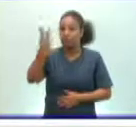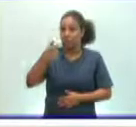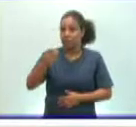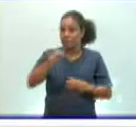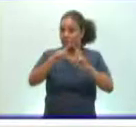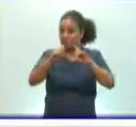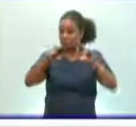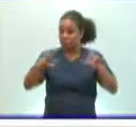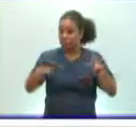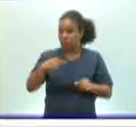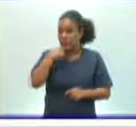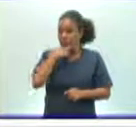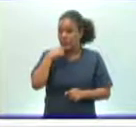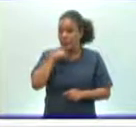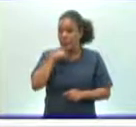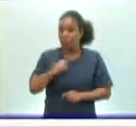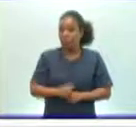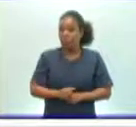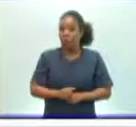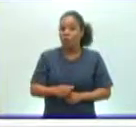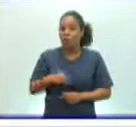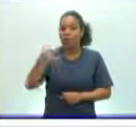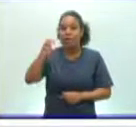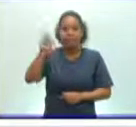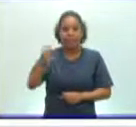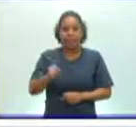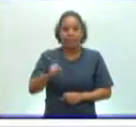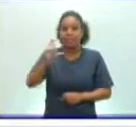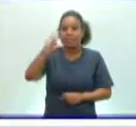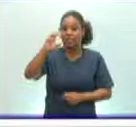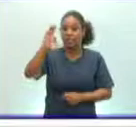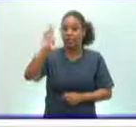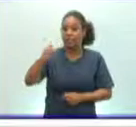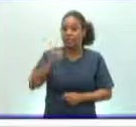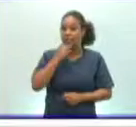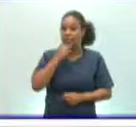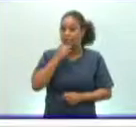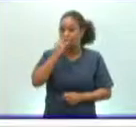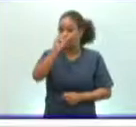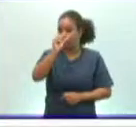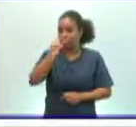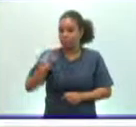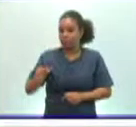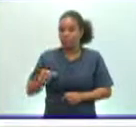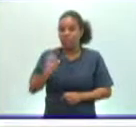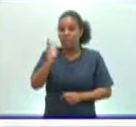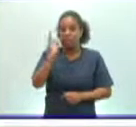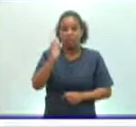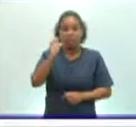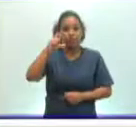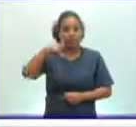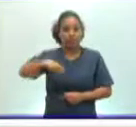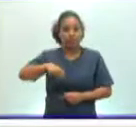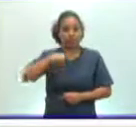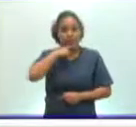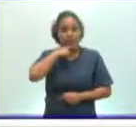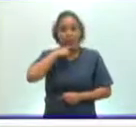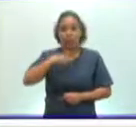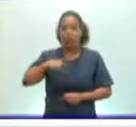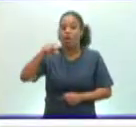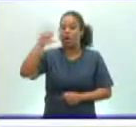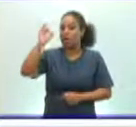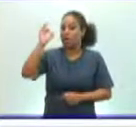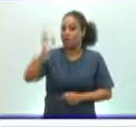figura, es al segmento CB y FG es al